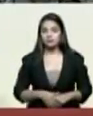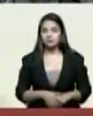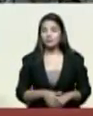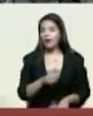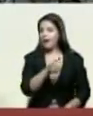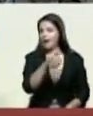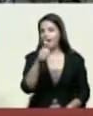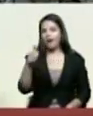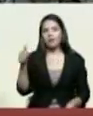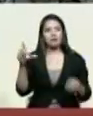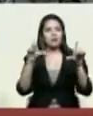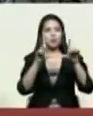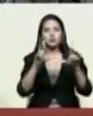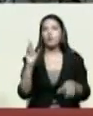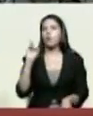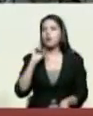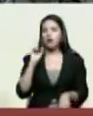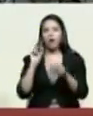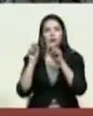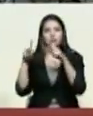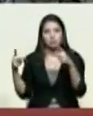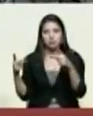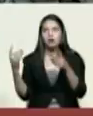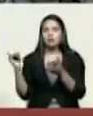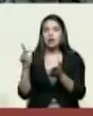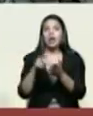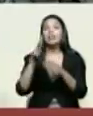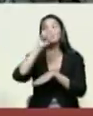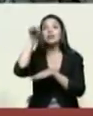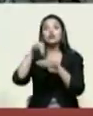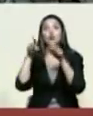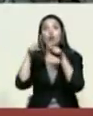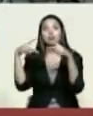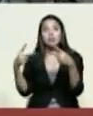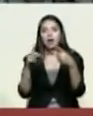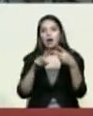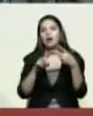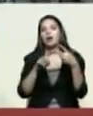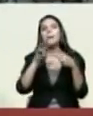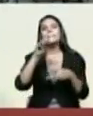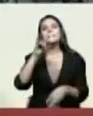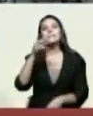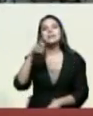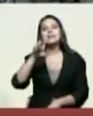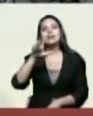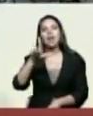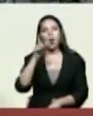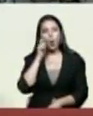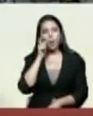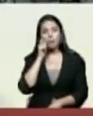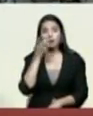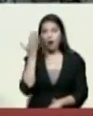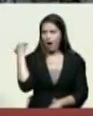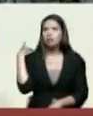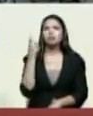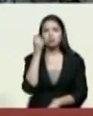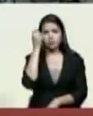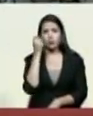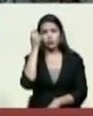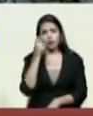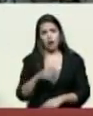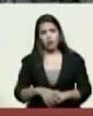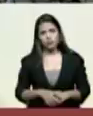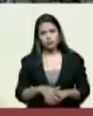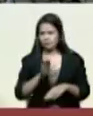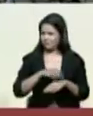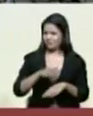Cada medio de comunicación tenía cuotas en el Parlamento. El Nacional tenía su cuota. Miguel Enrique Otero fue diputado. ¿A